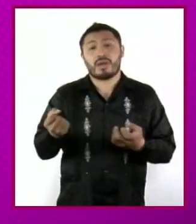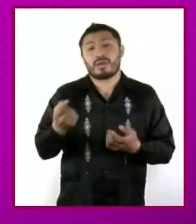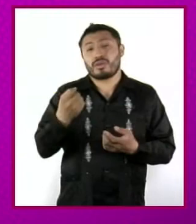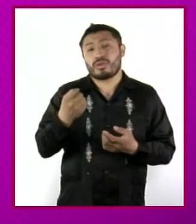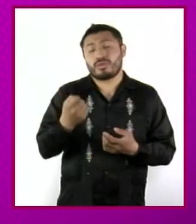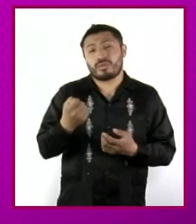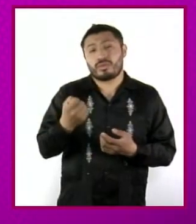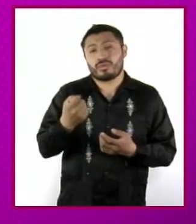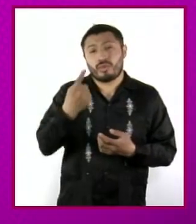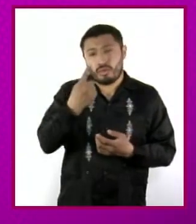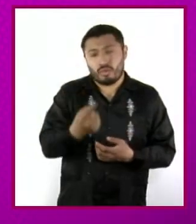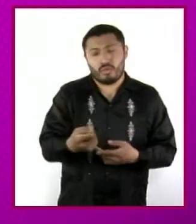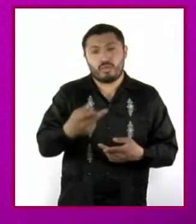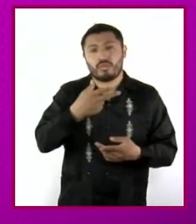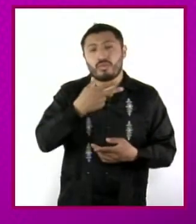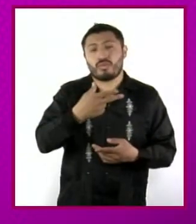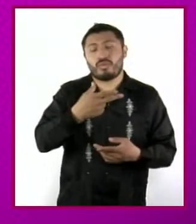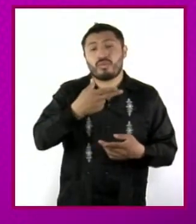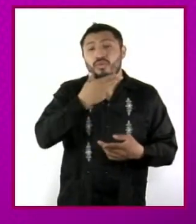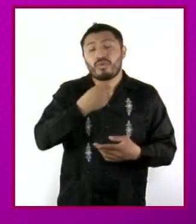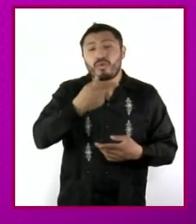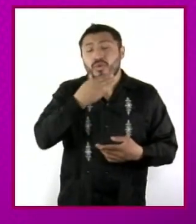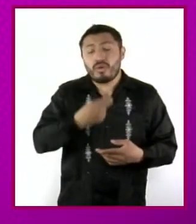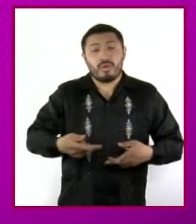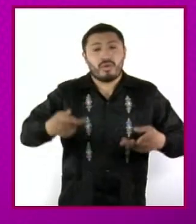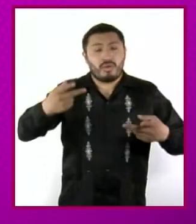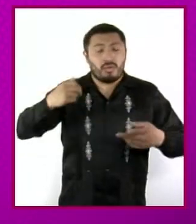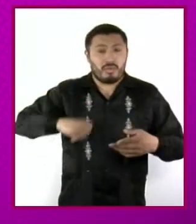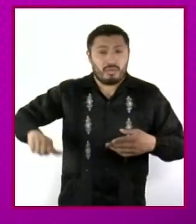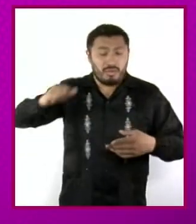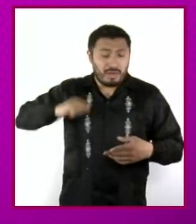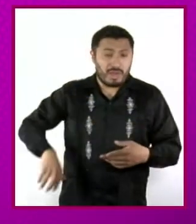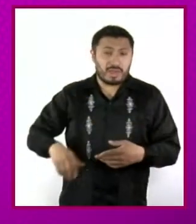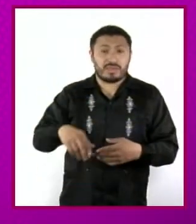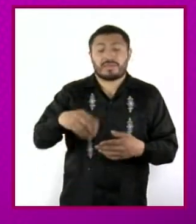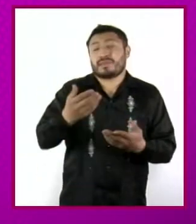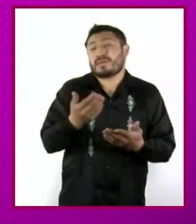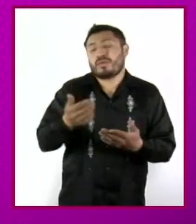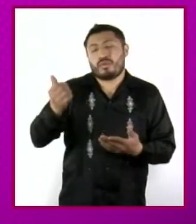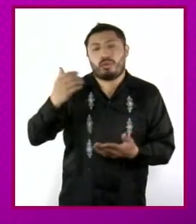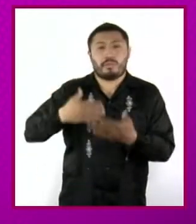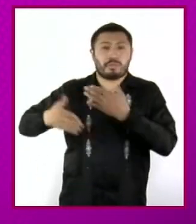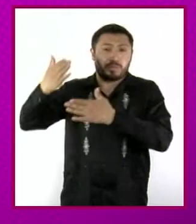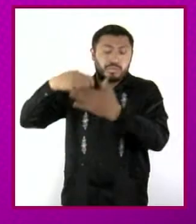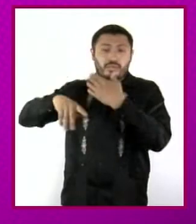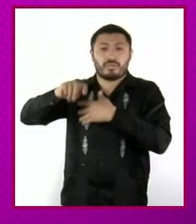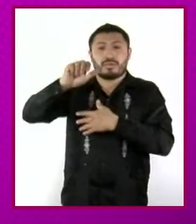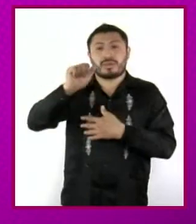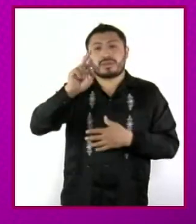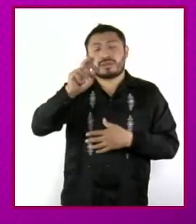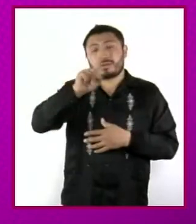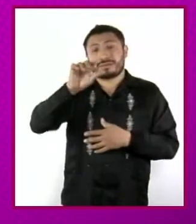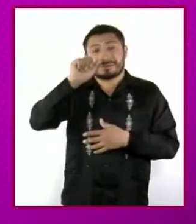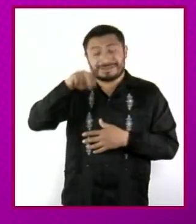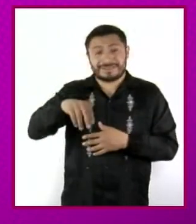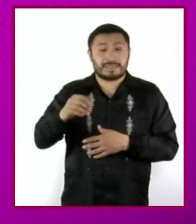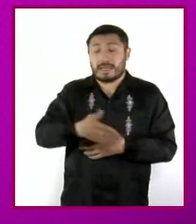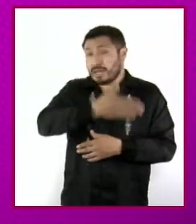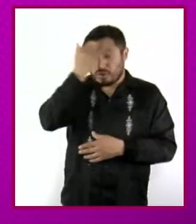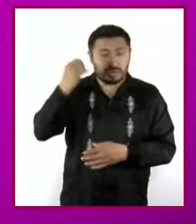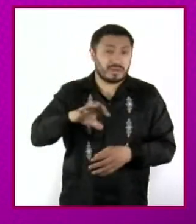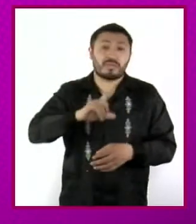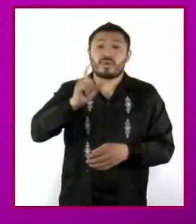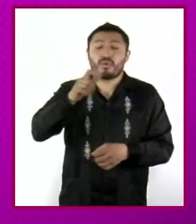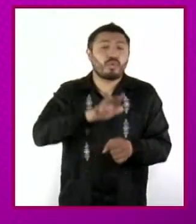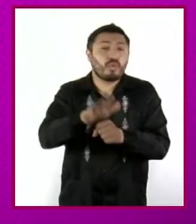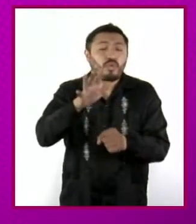uno de nuestros antepasados primitivos, sea Neandertal, sea Homo sapiens o sea un poquito más atrás, no tenemos la